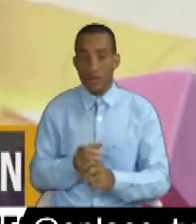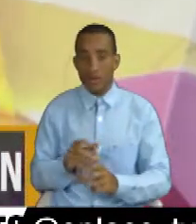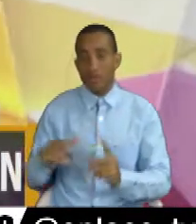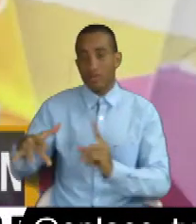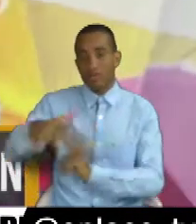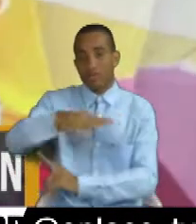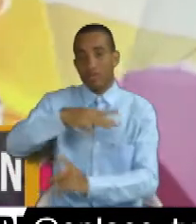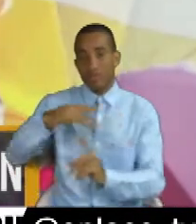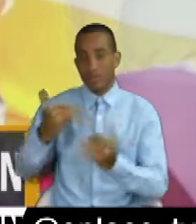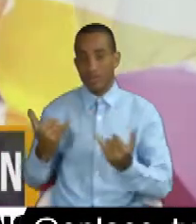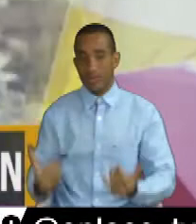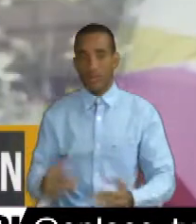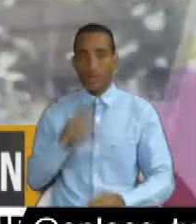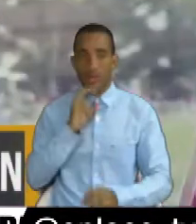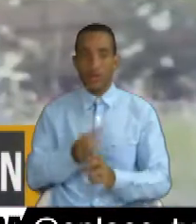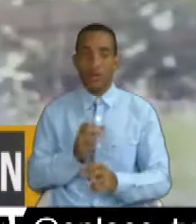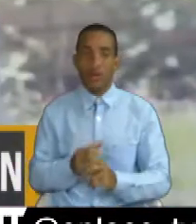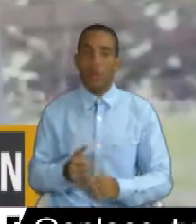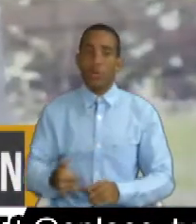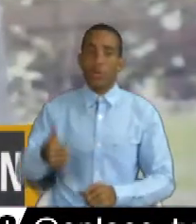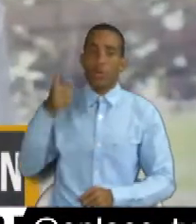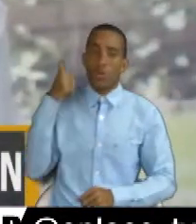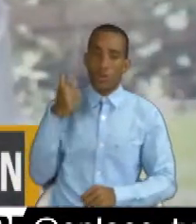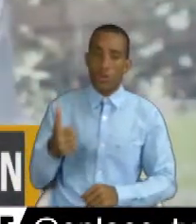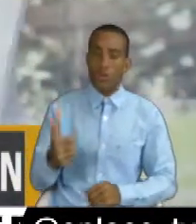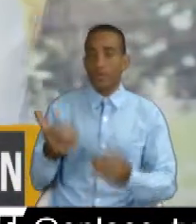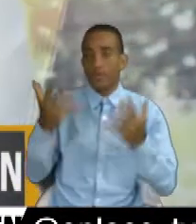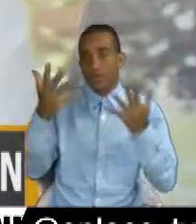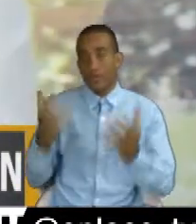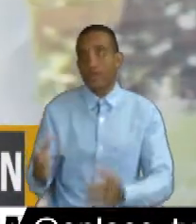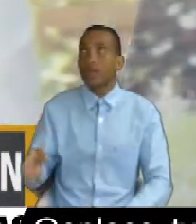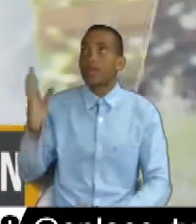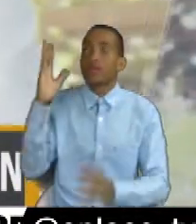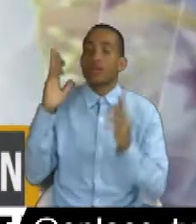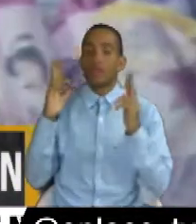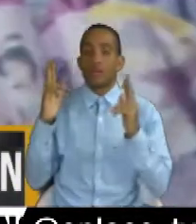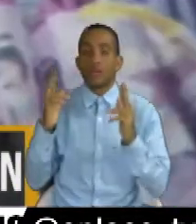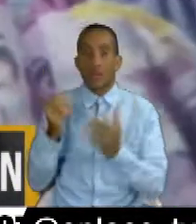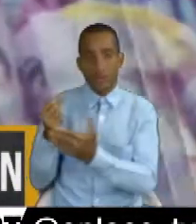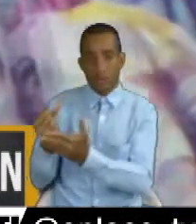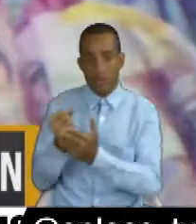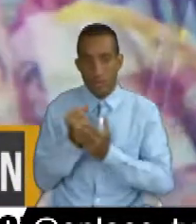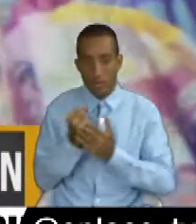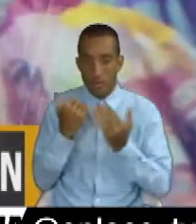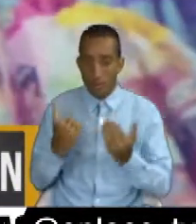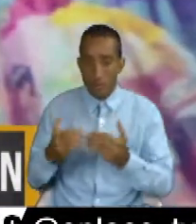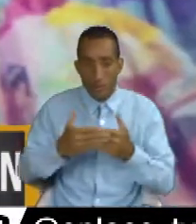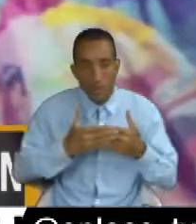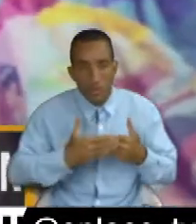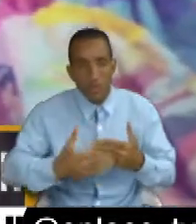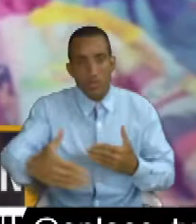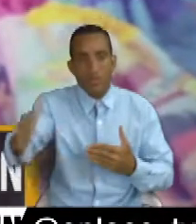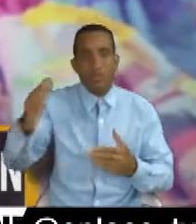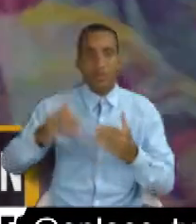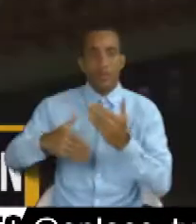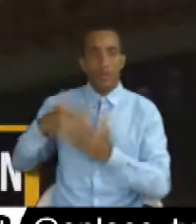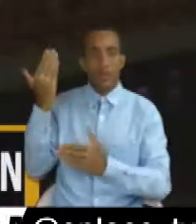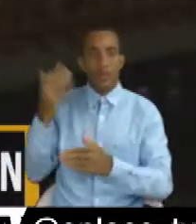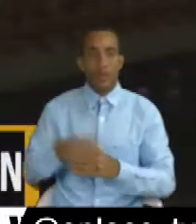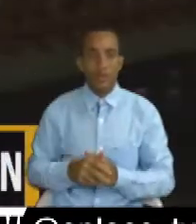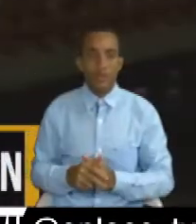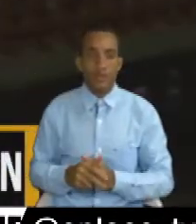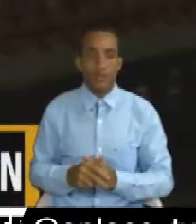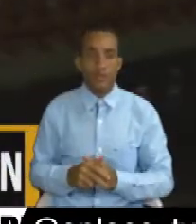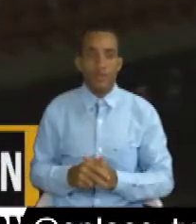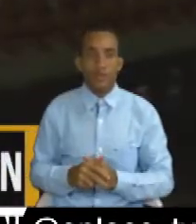estos momentos. Ha sido muy buena y Dios quiere que nos va a seguir yendo bien, porque a partir de hoy es que vamos a empezar